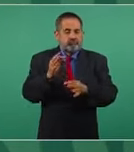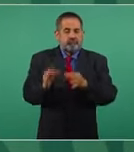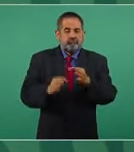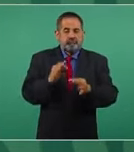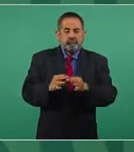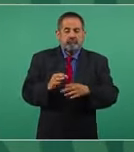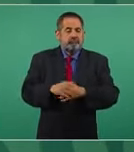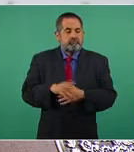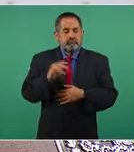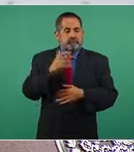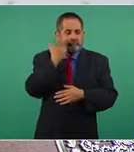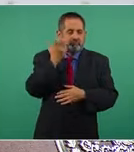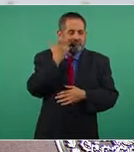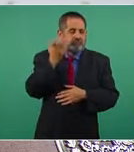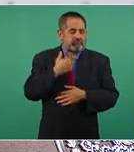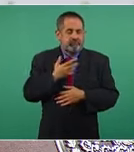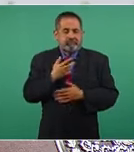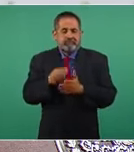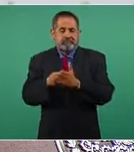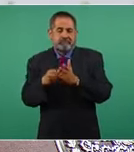no en un Estado de chueco